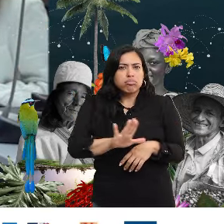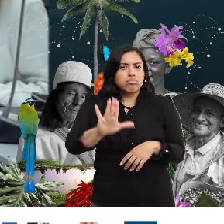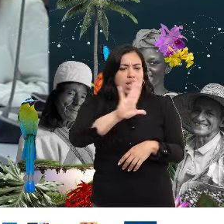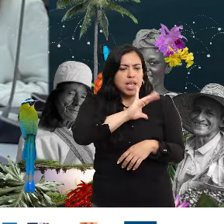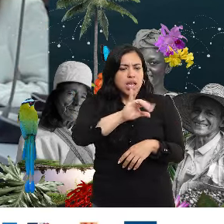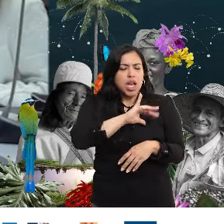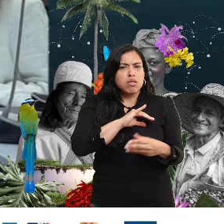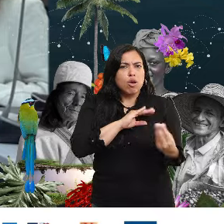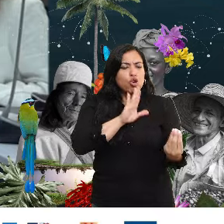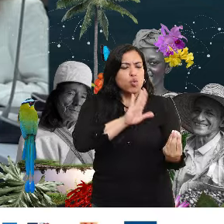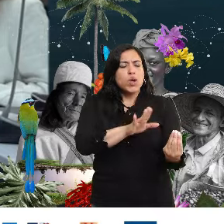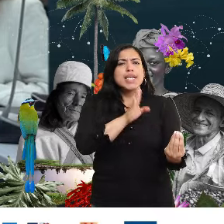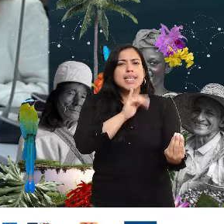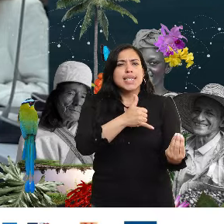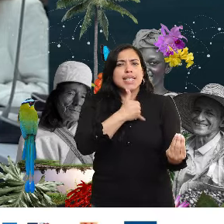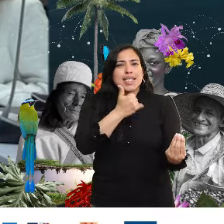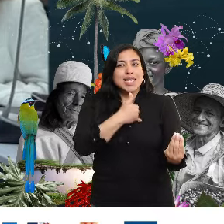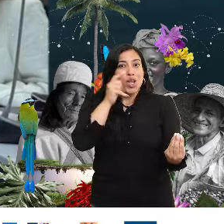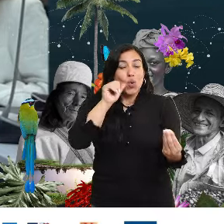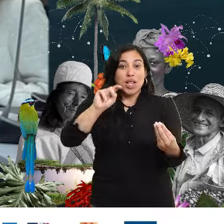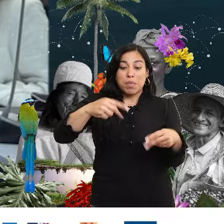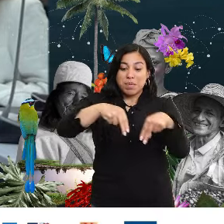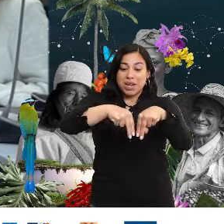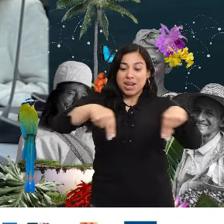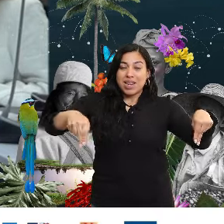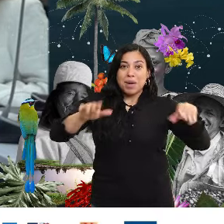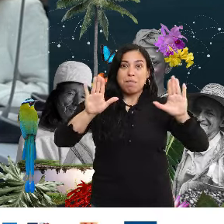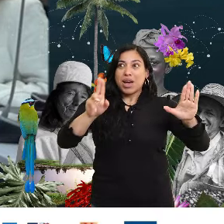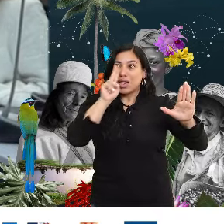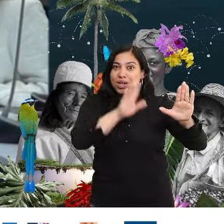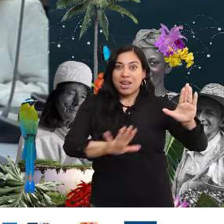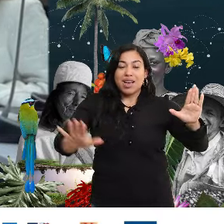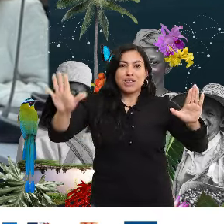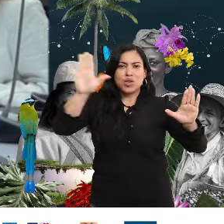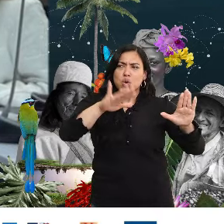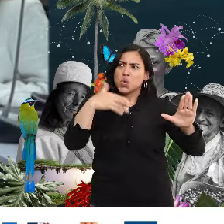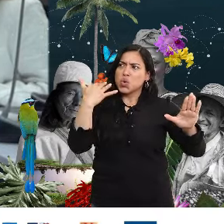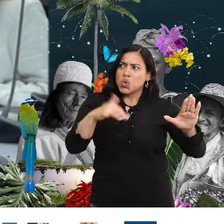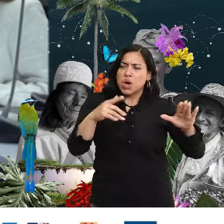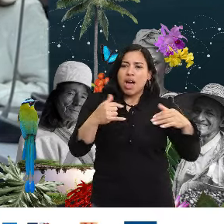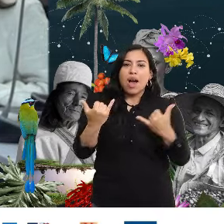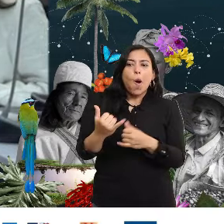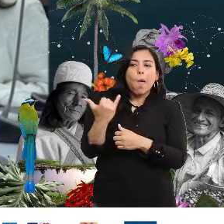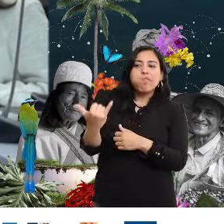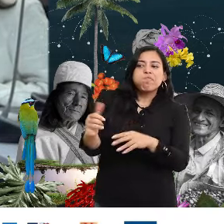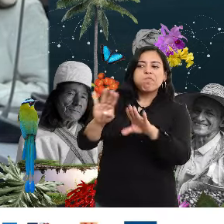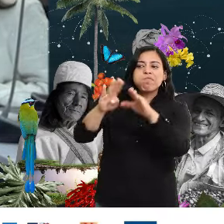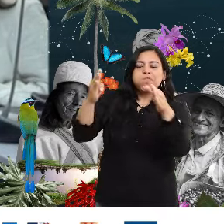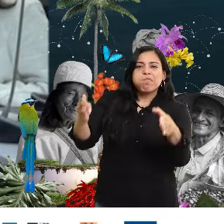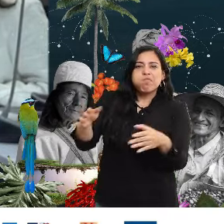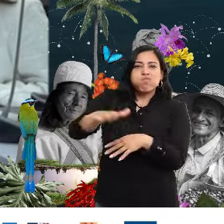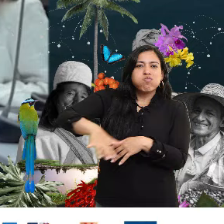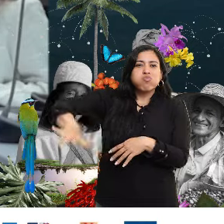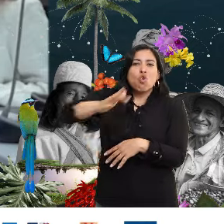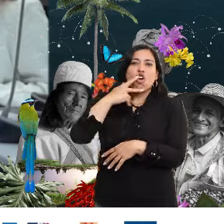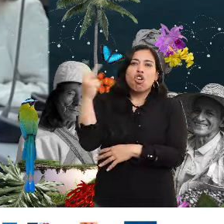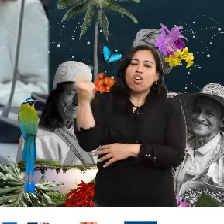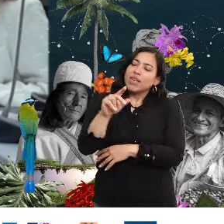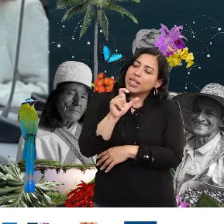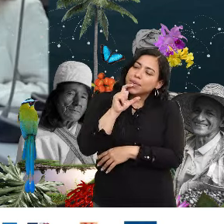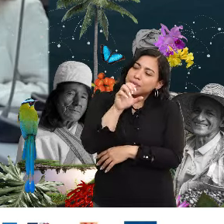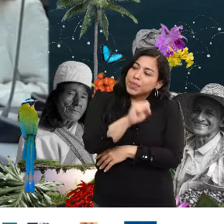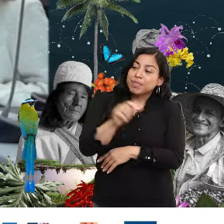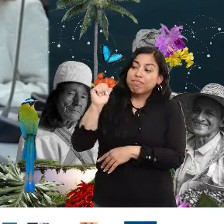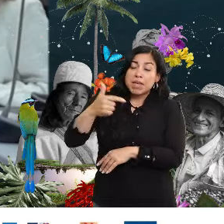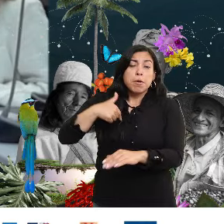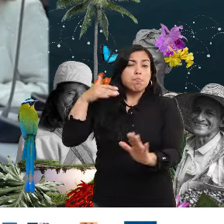los jóvenes que estuvieron en la primera línea del paro nacional, hoy tener su stand en la zona verde y contar